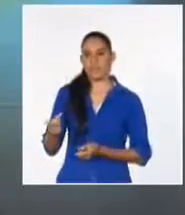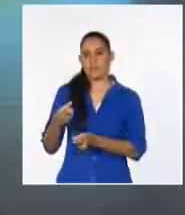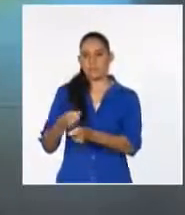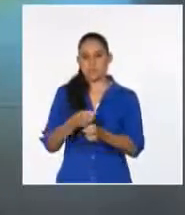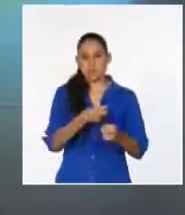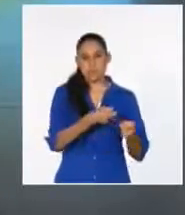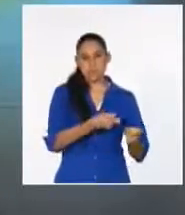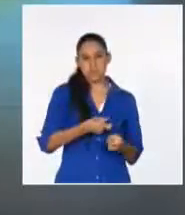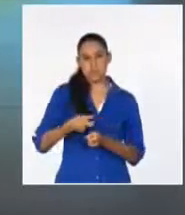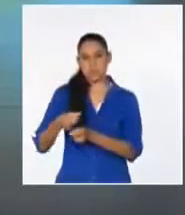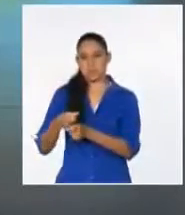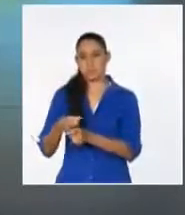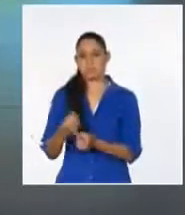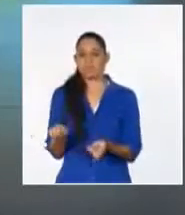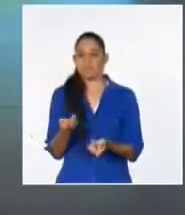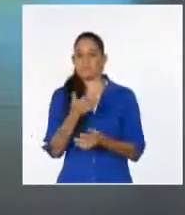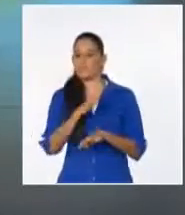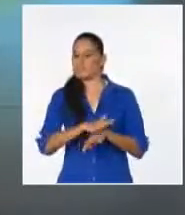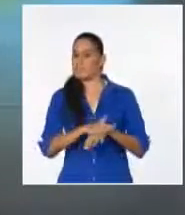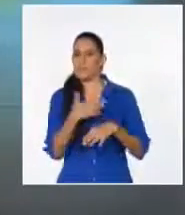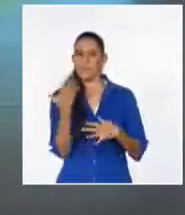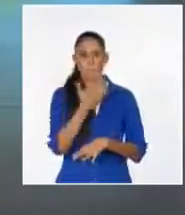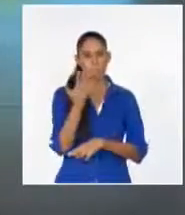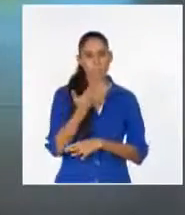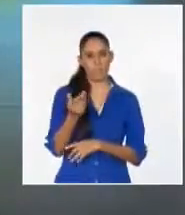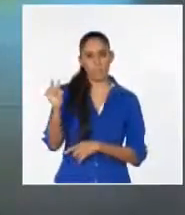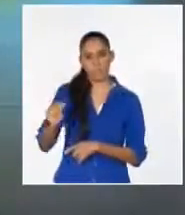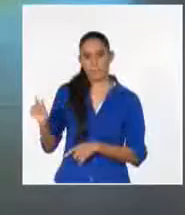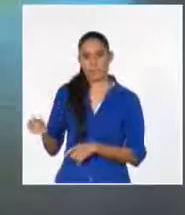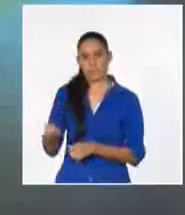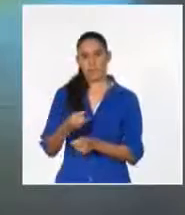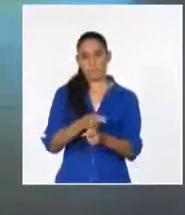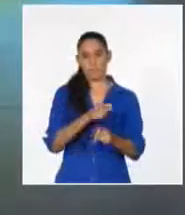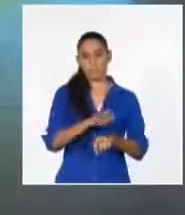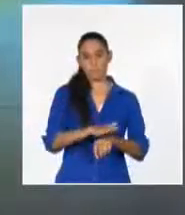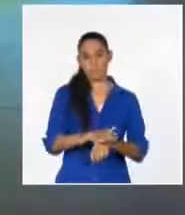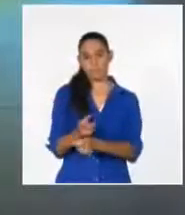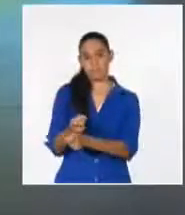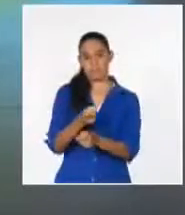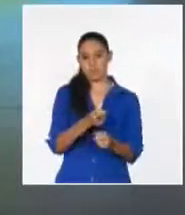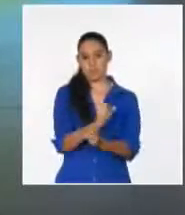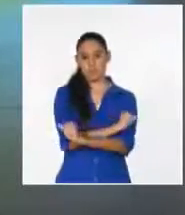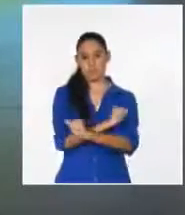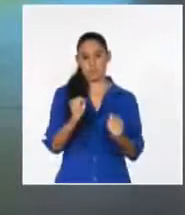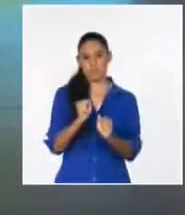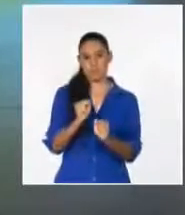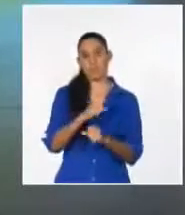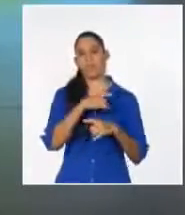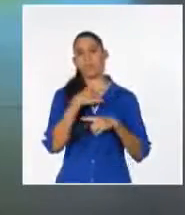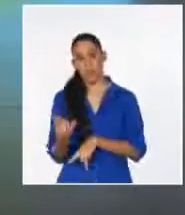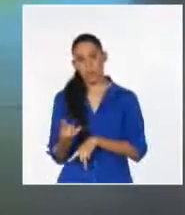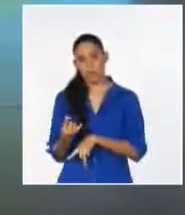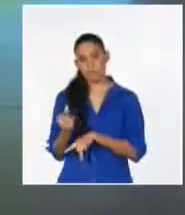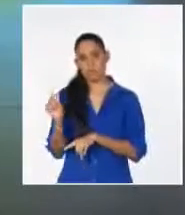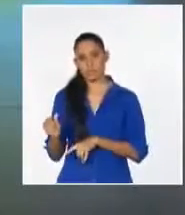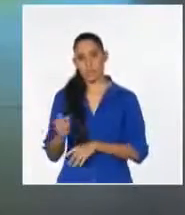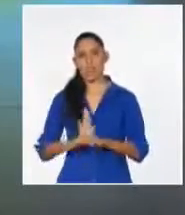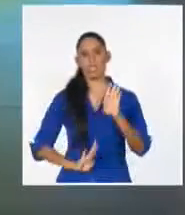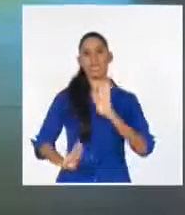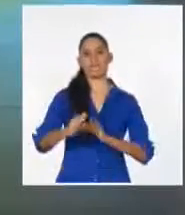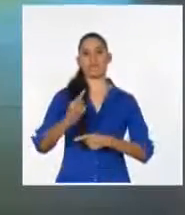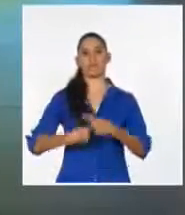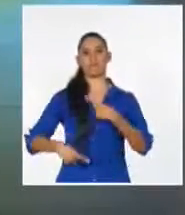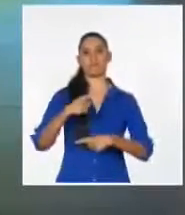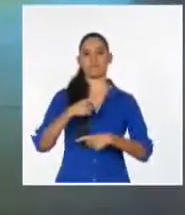por terroristas palestinos y los palestinos mueren en operaciones defensivas de Israel. En este sentido, se viralizó